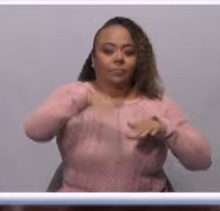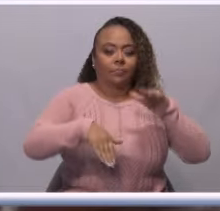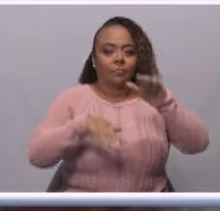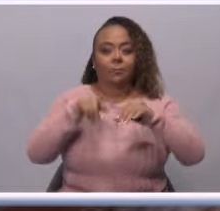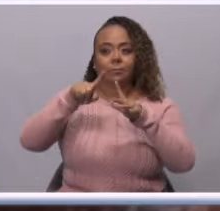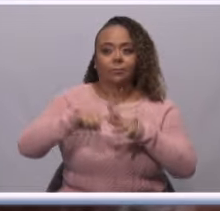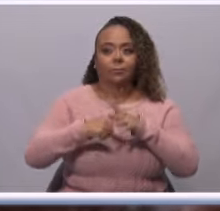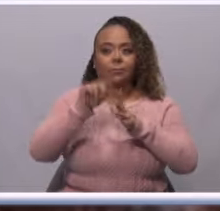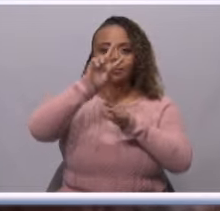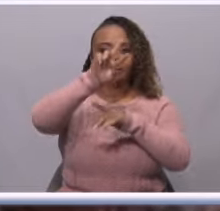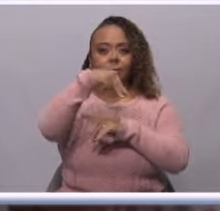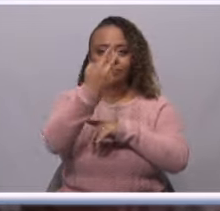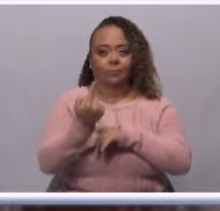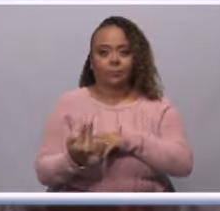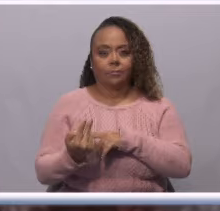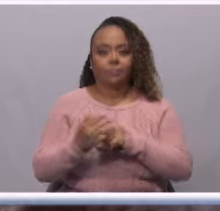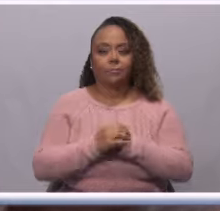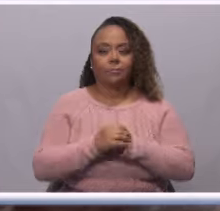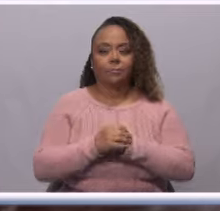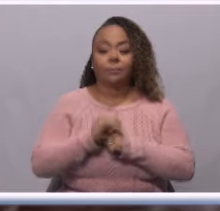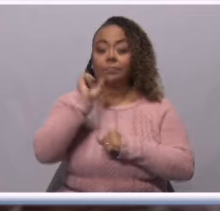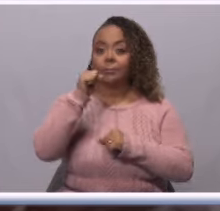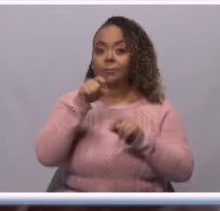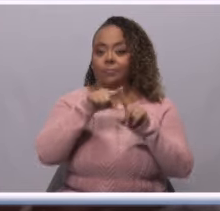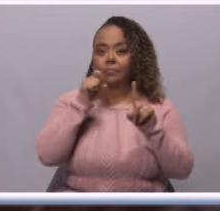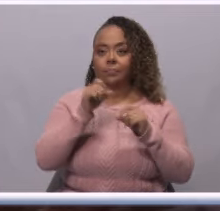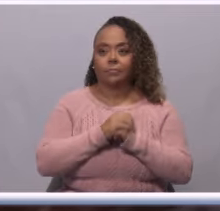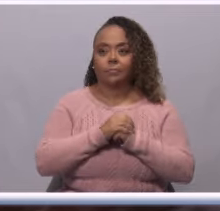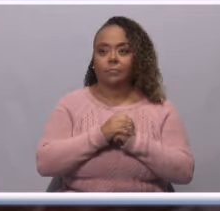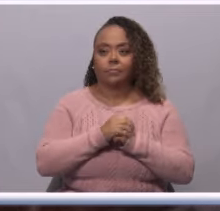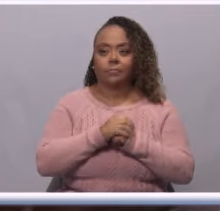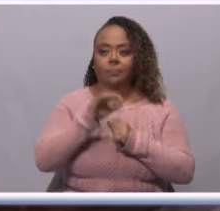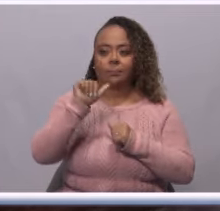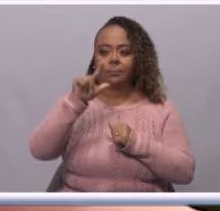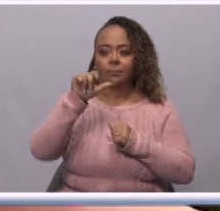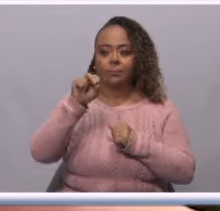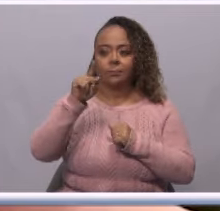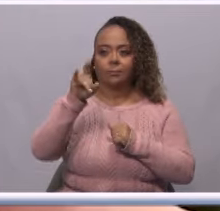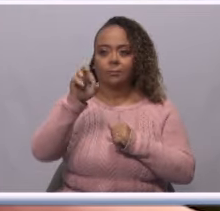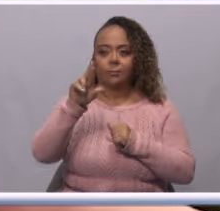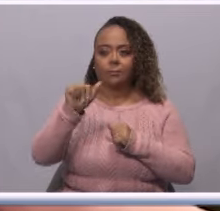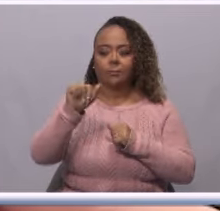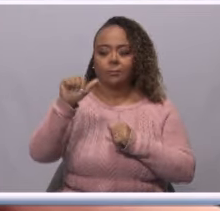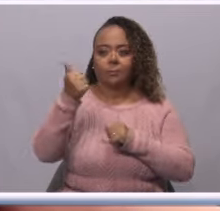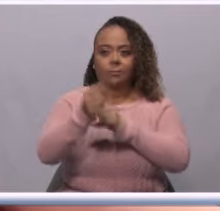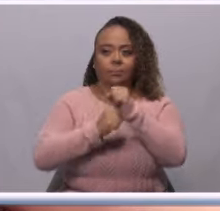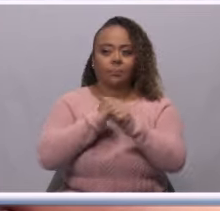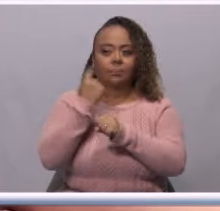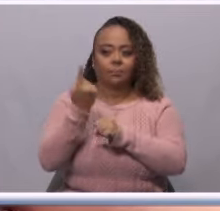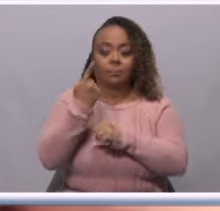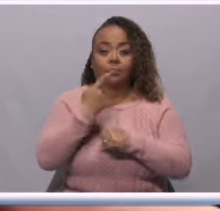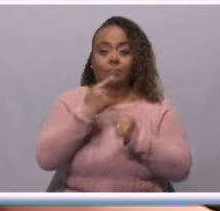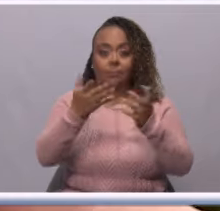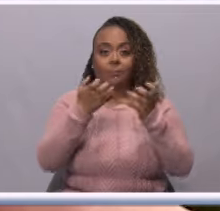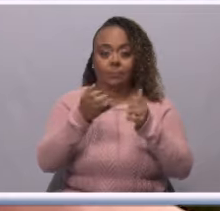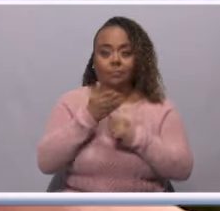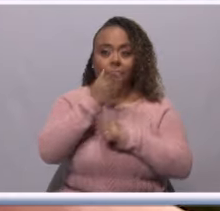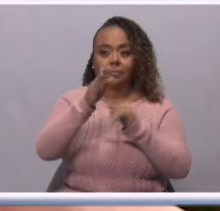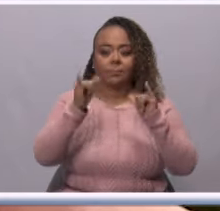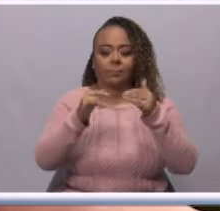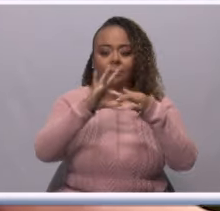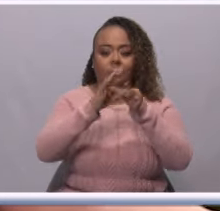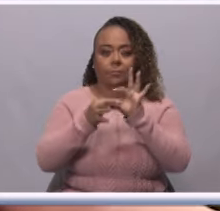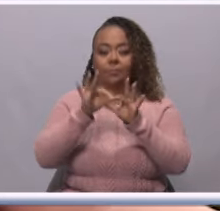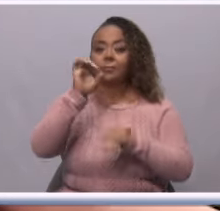empezó en la gimnasia. Pues desde la Alondra de 10 añitos que siempre dijo que quería ir a unas olimpiadas, sí se